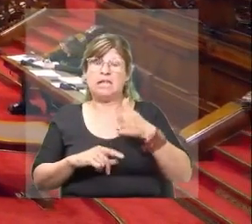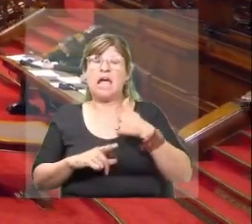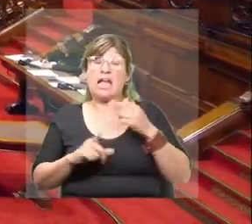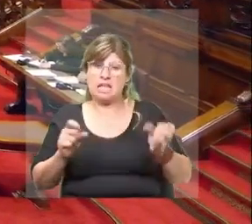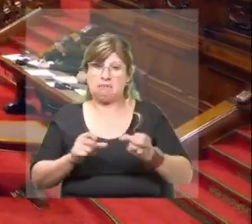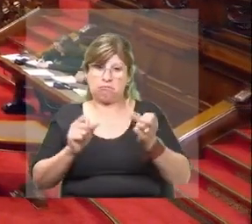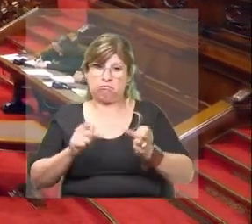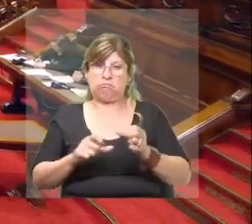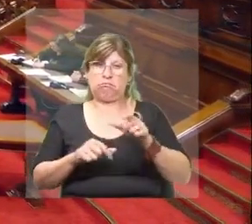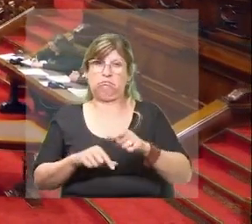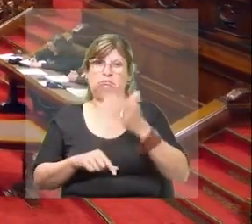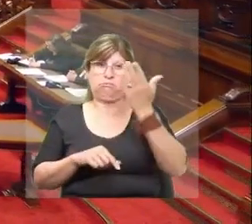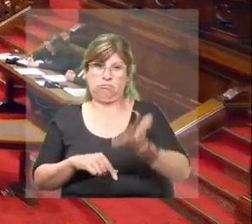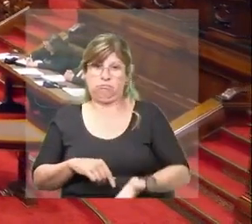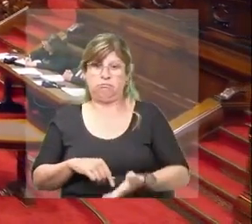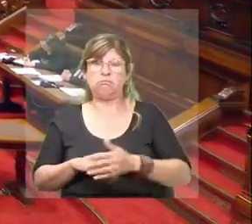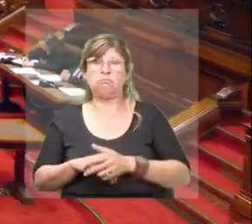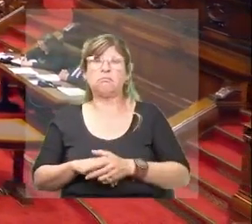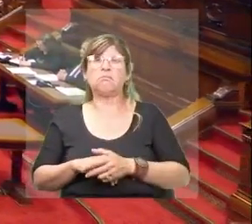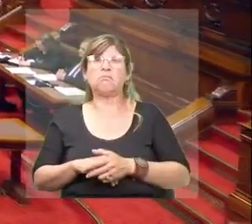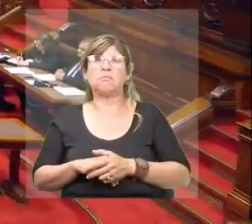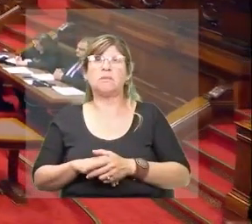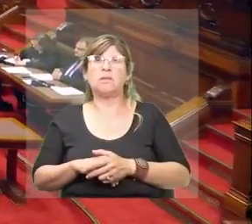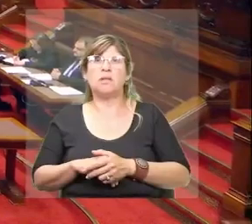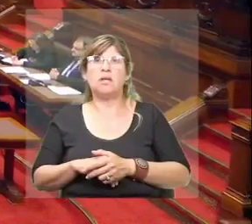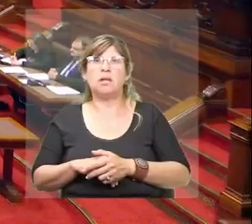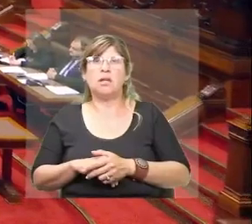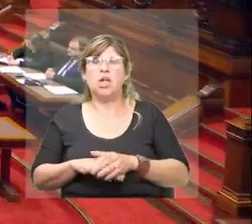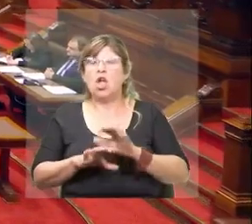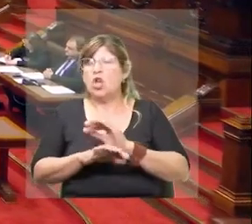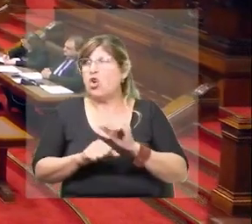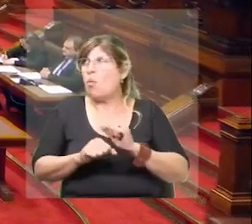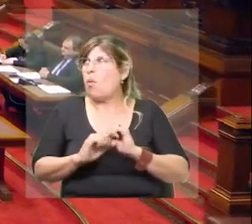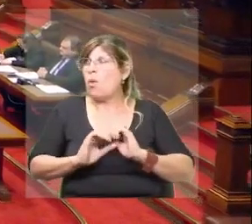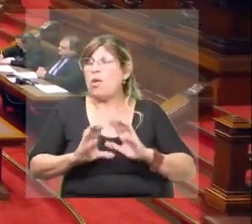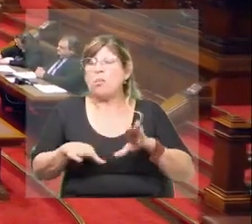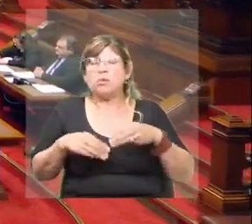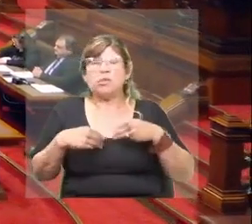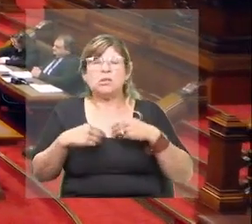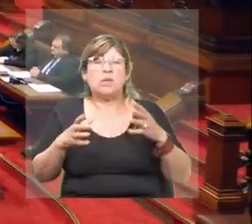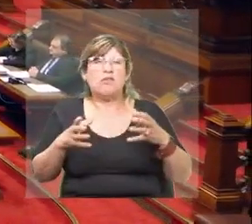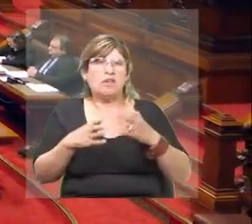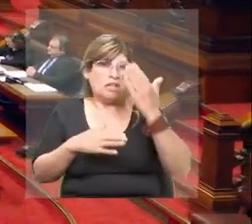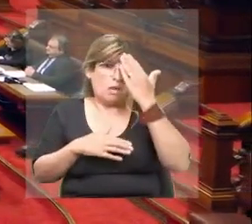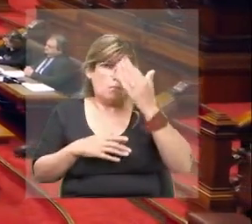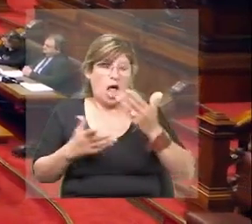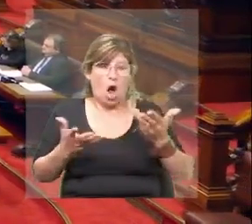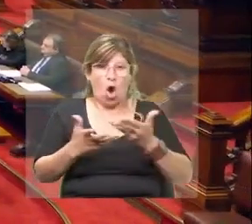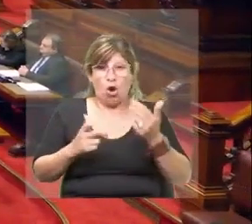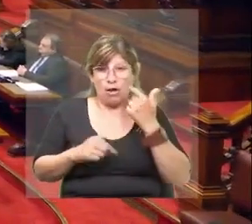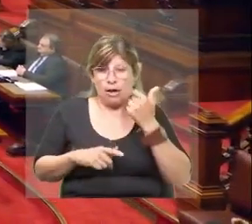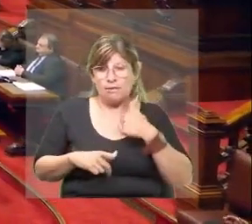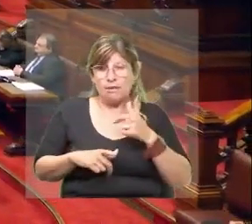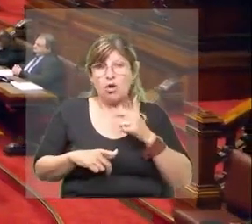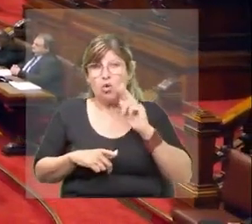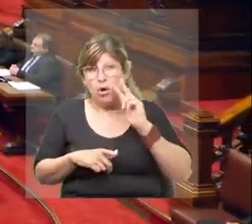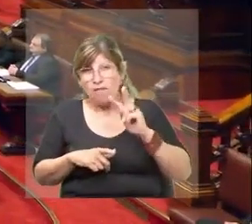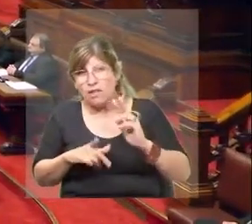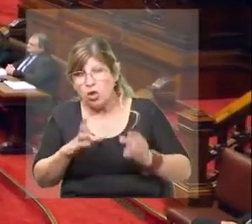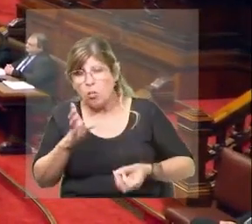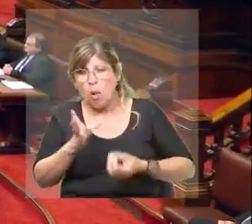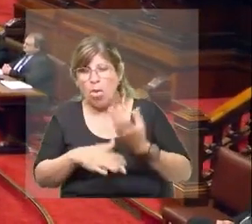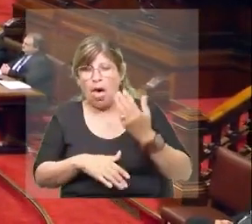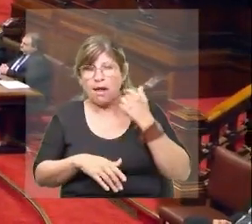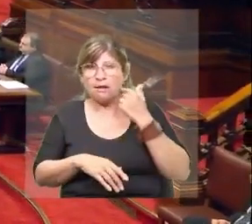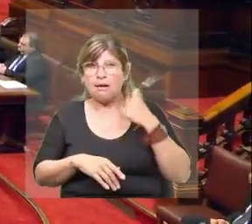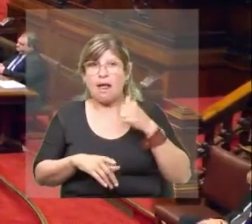práctica. No podemos concebir al Frente Amplio actual con visión moderna,